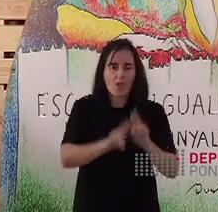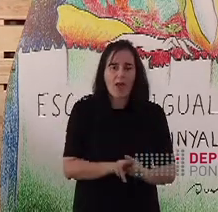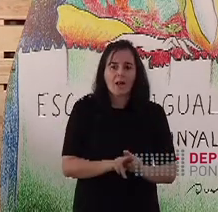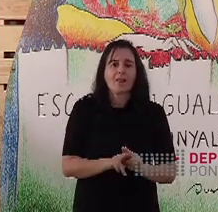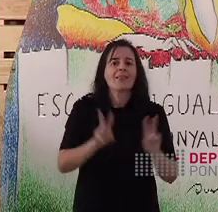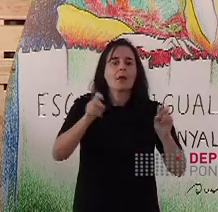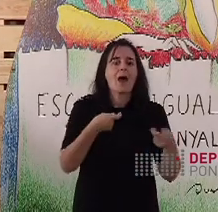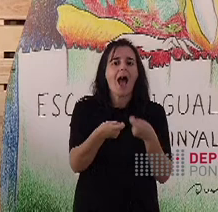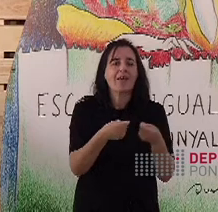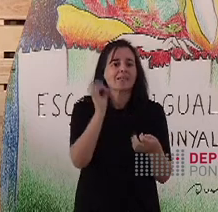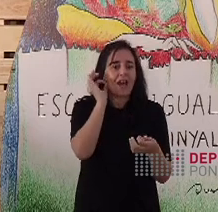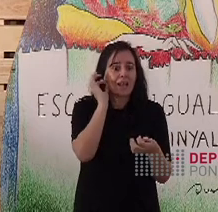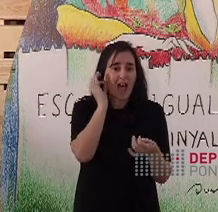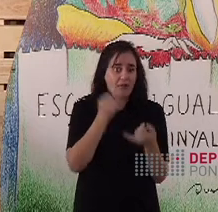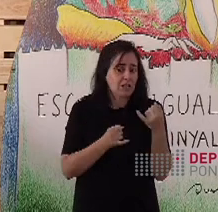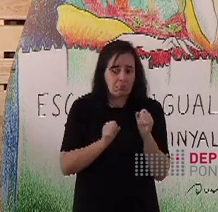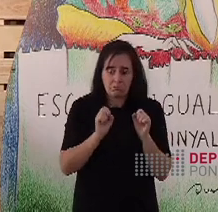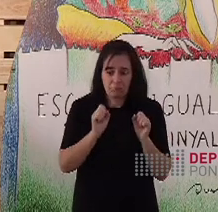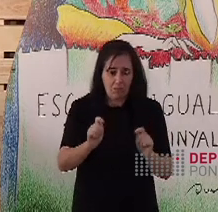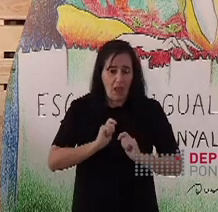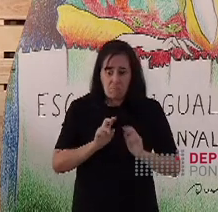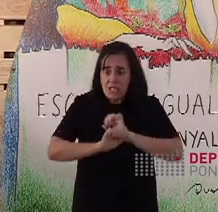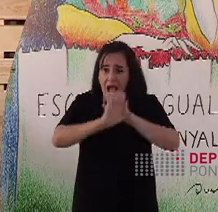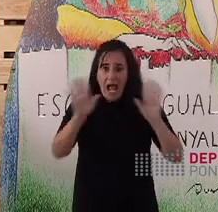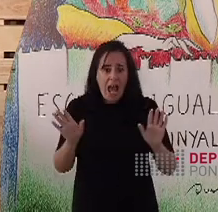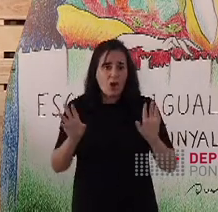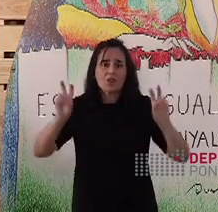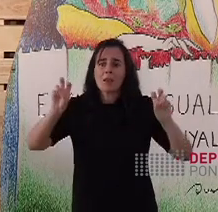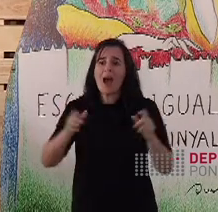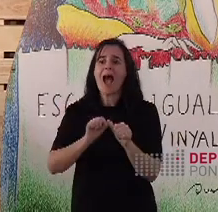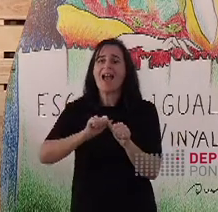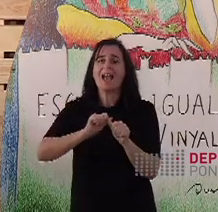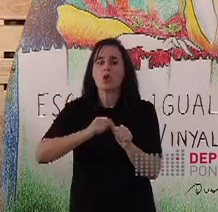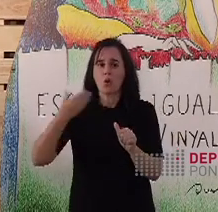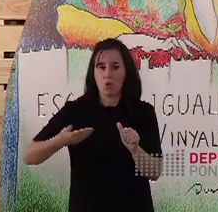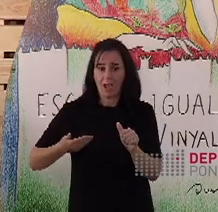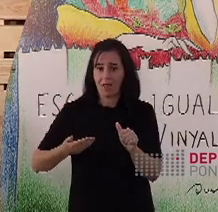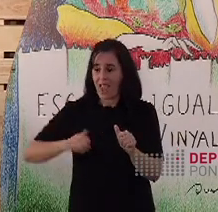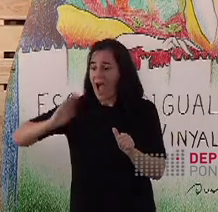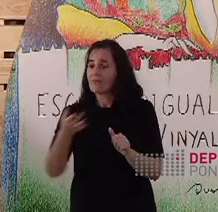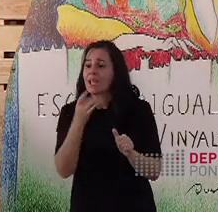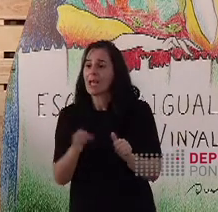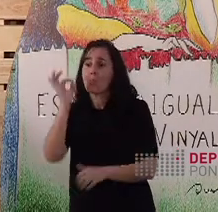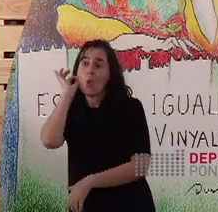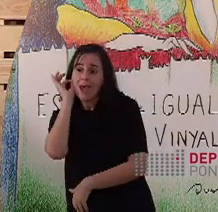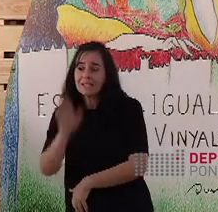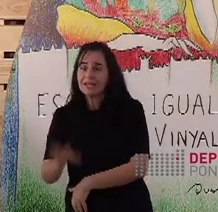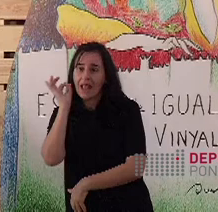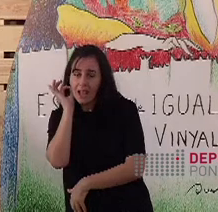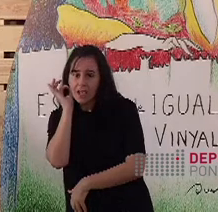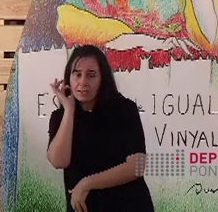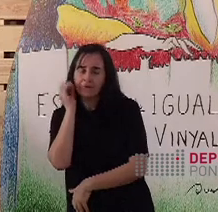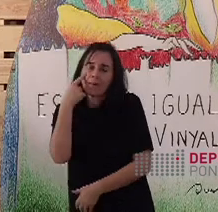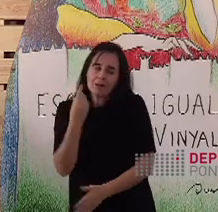unha cuestión de xénero que atendía sobre todo e directamente as mulleres e as nenas. Se poñían tamén os